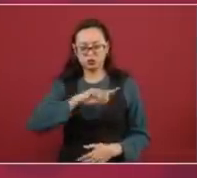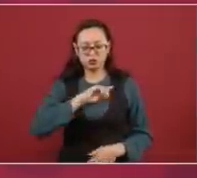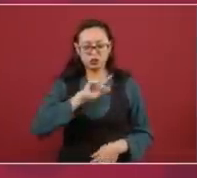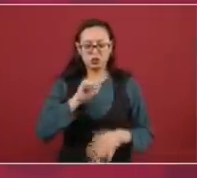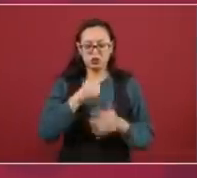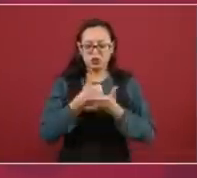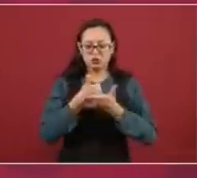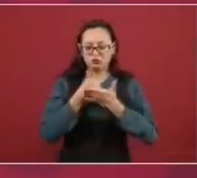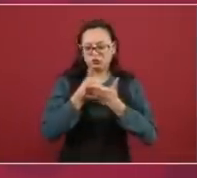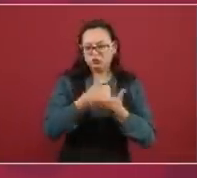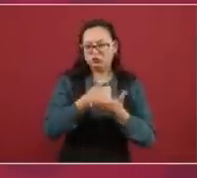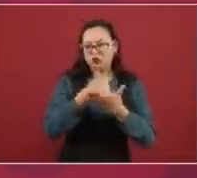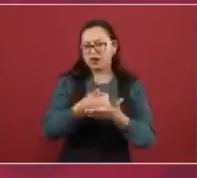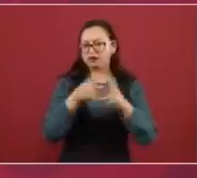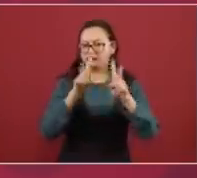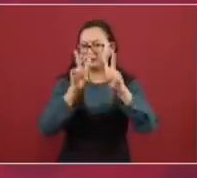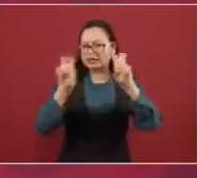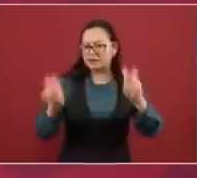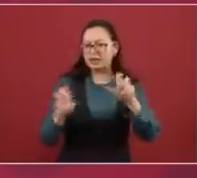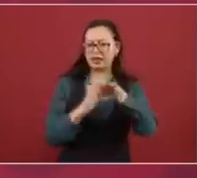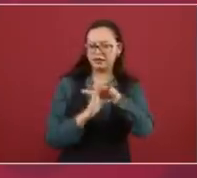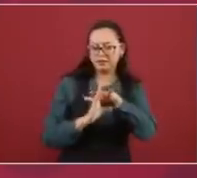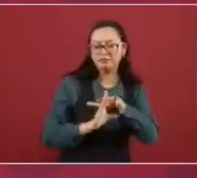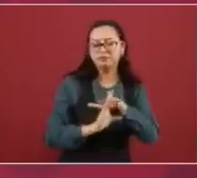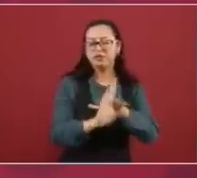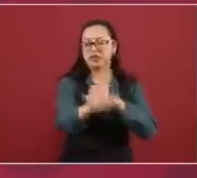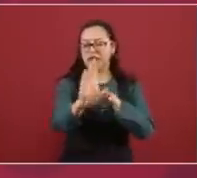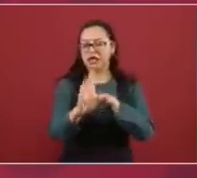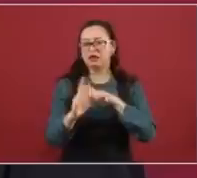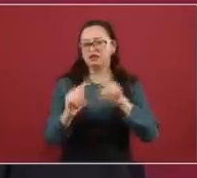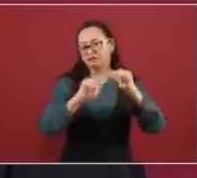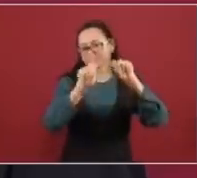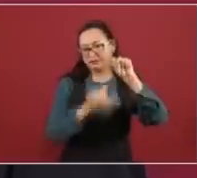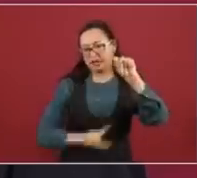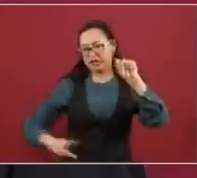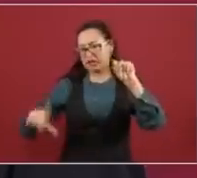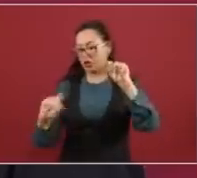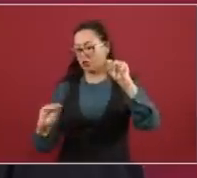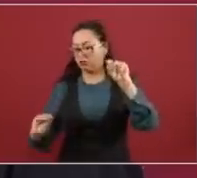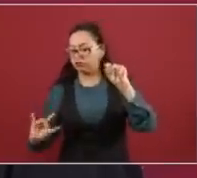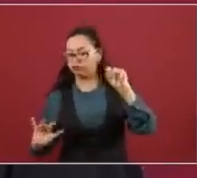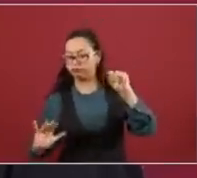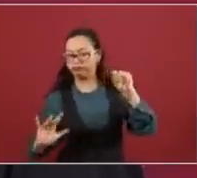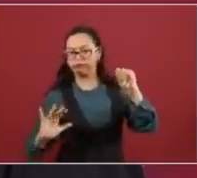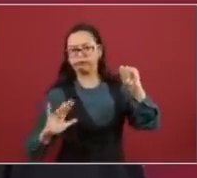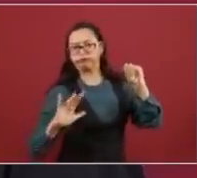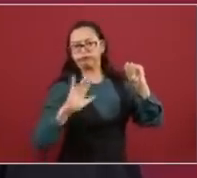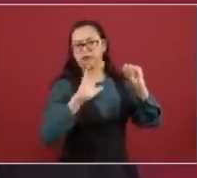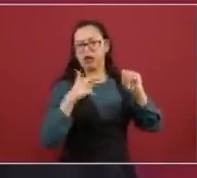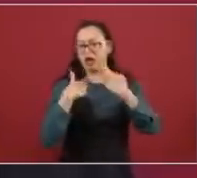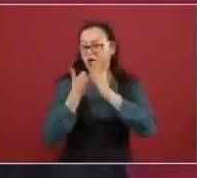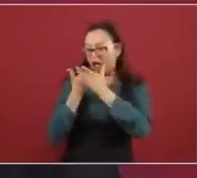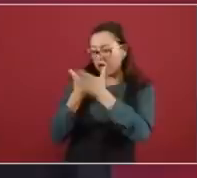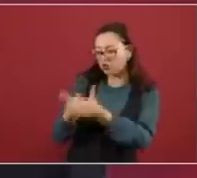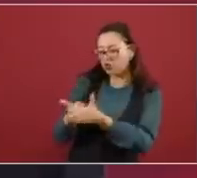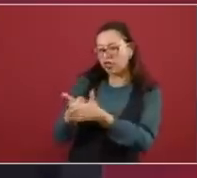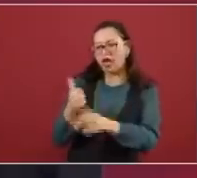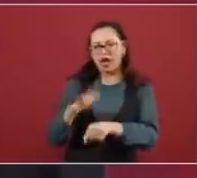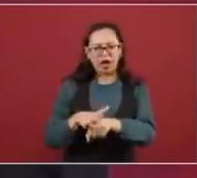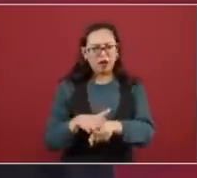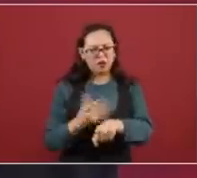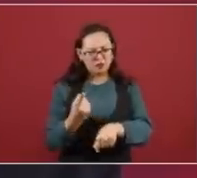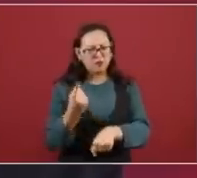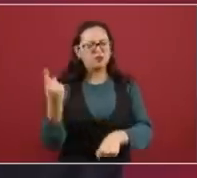el flujo migratorio por nuestro país, porque no es